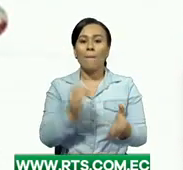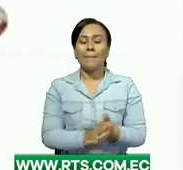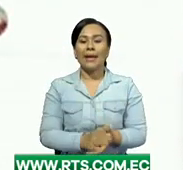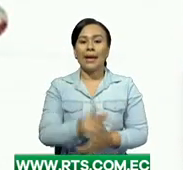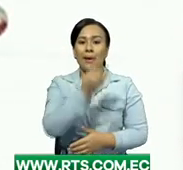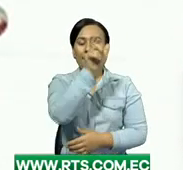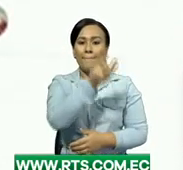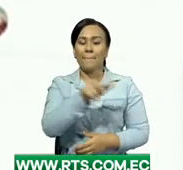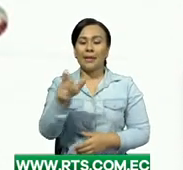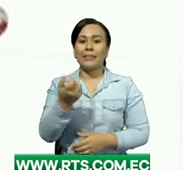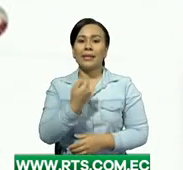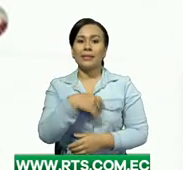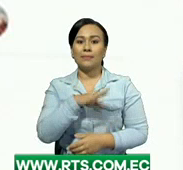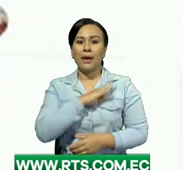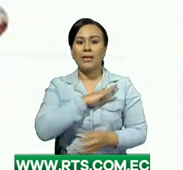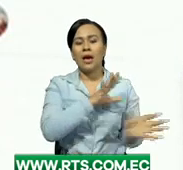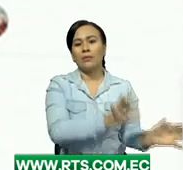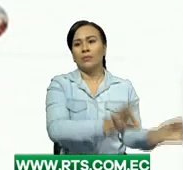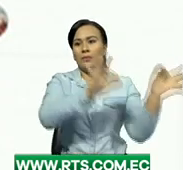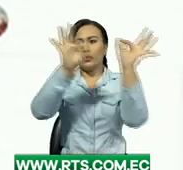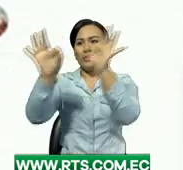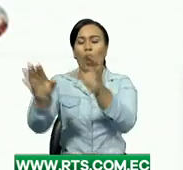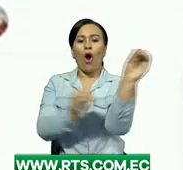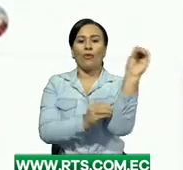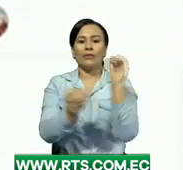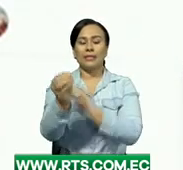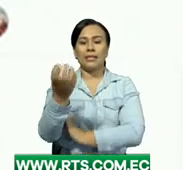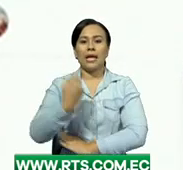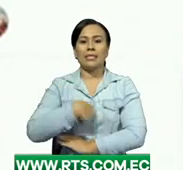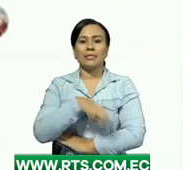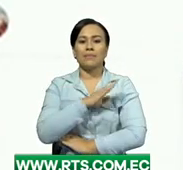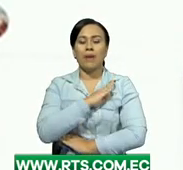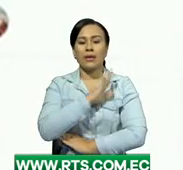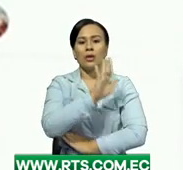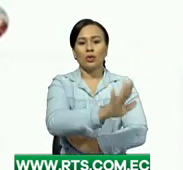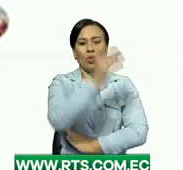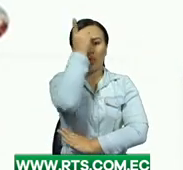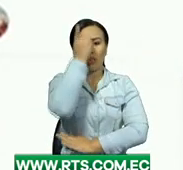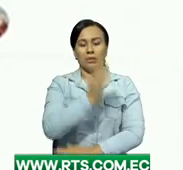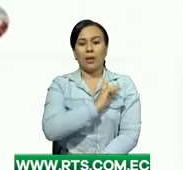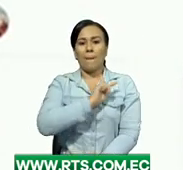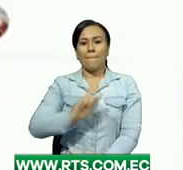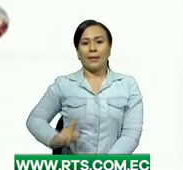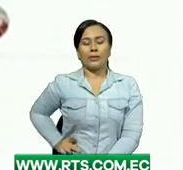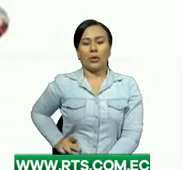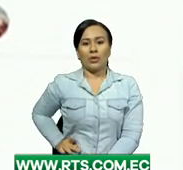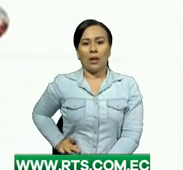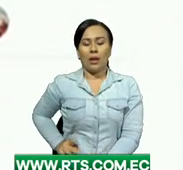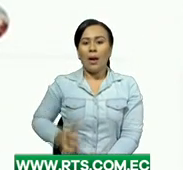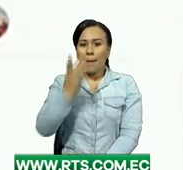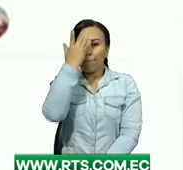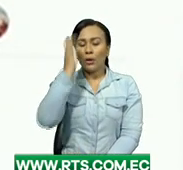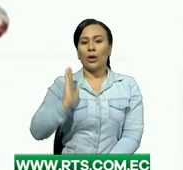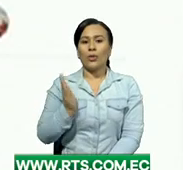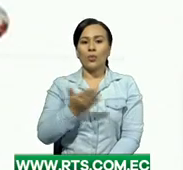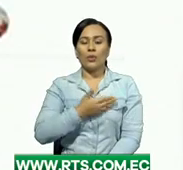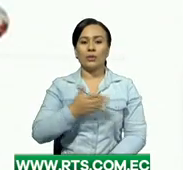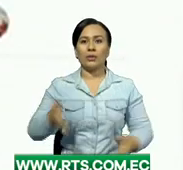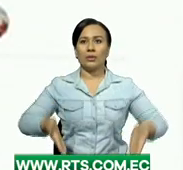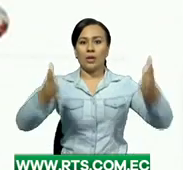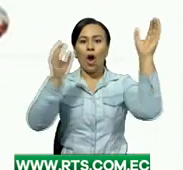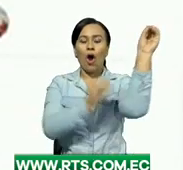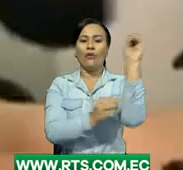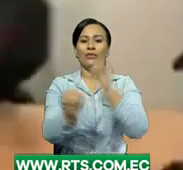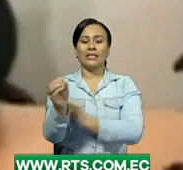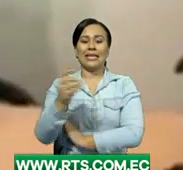española, se trasladaron a la embajada de España. Se trata de una decisión personal, considerando que nuestra embajada ya tenía